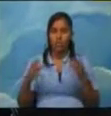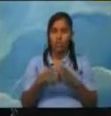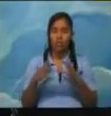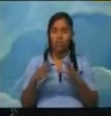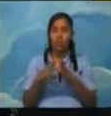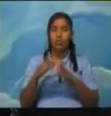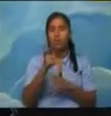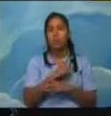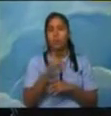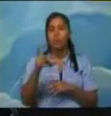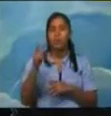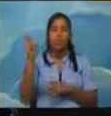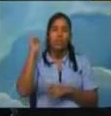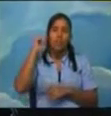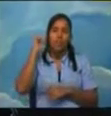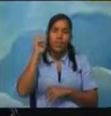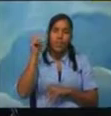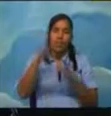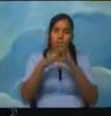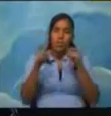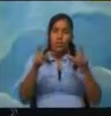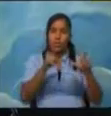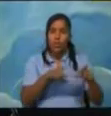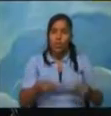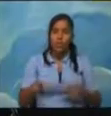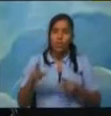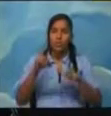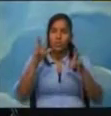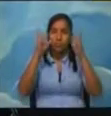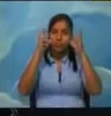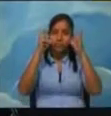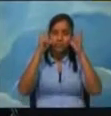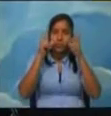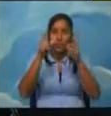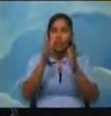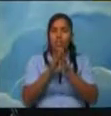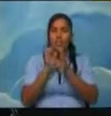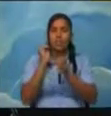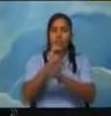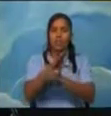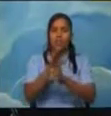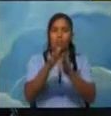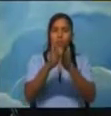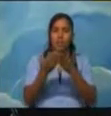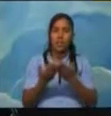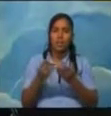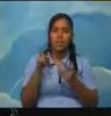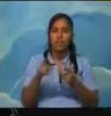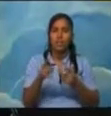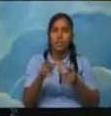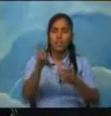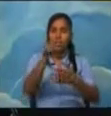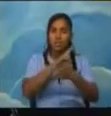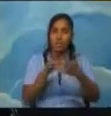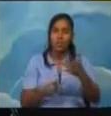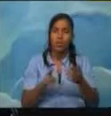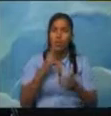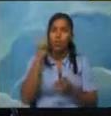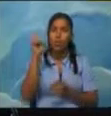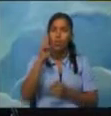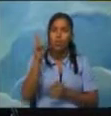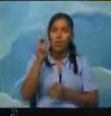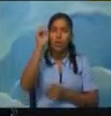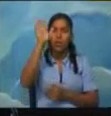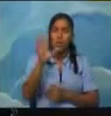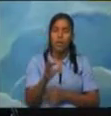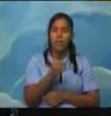de emisoras que a lo ancho y a lo largo del país están llevando tu palabra. Estos textos bíblicos, usa mi pastor, el